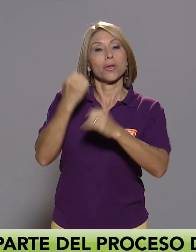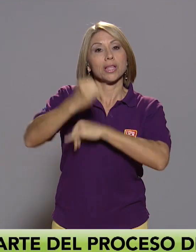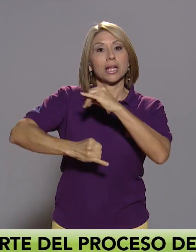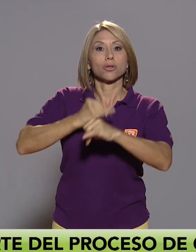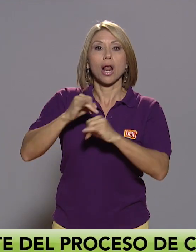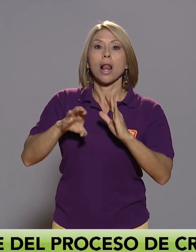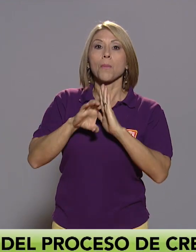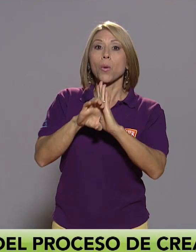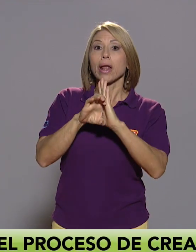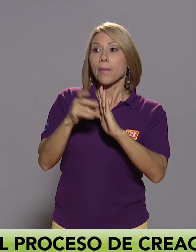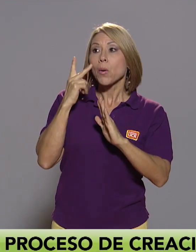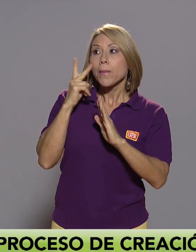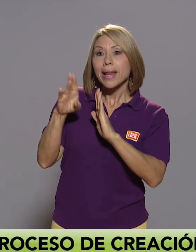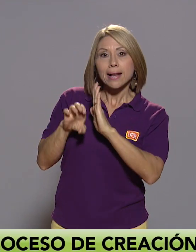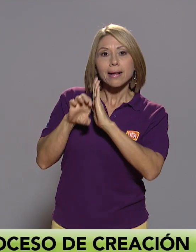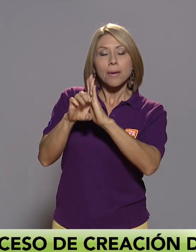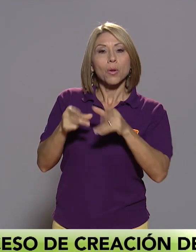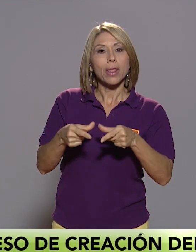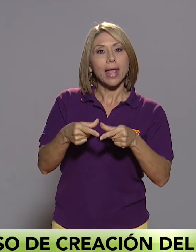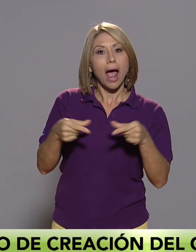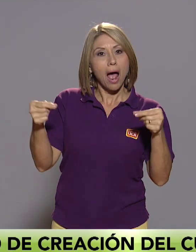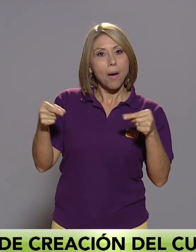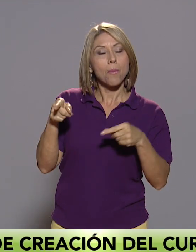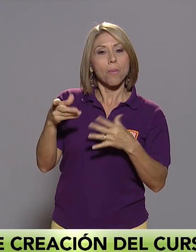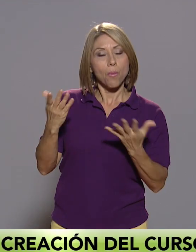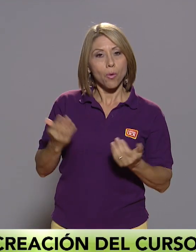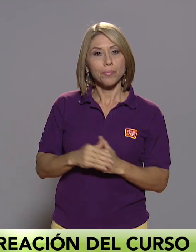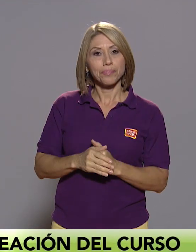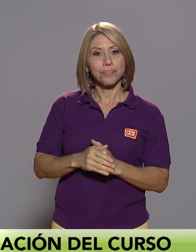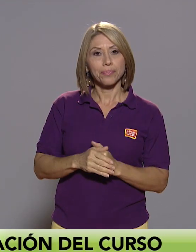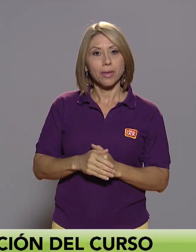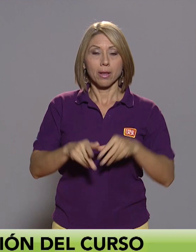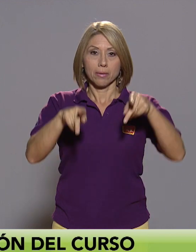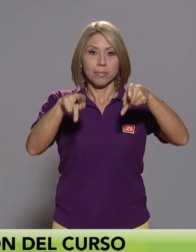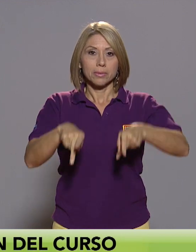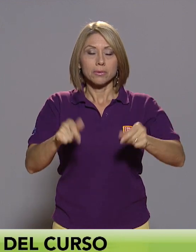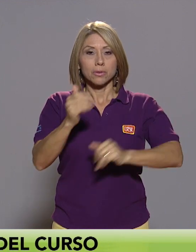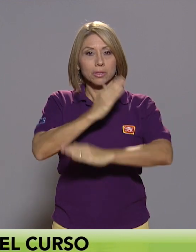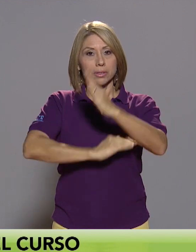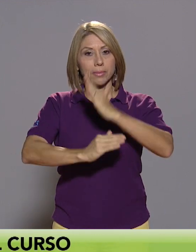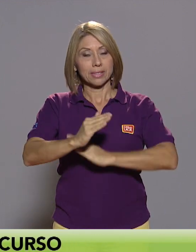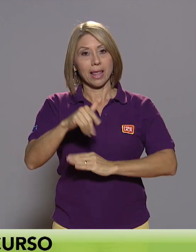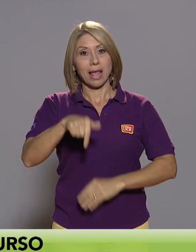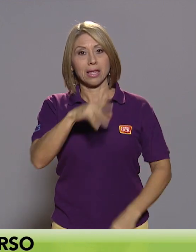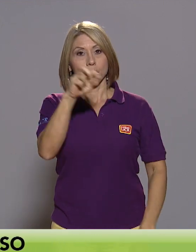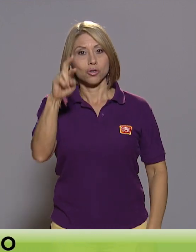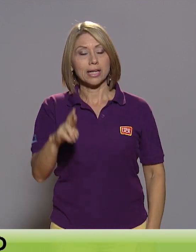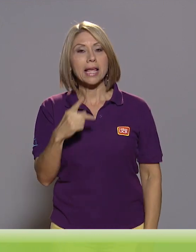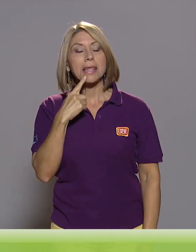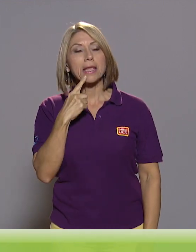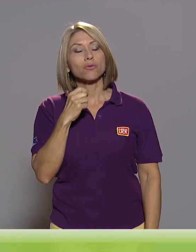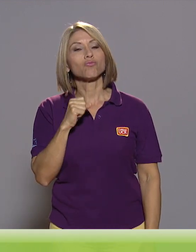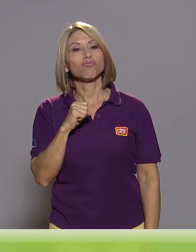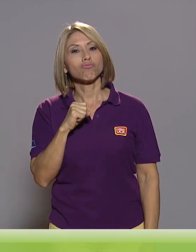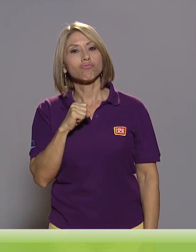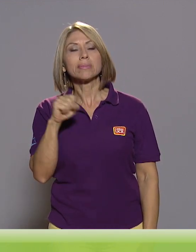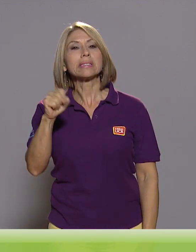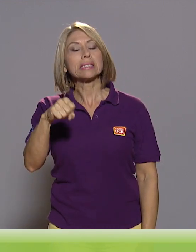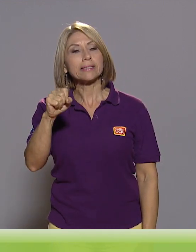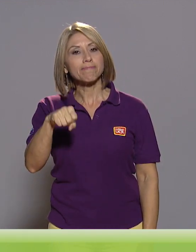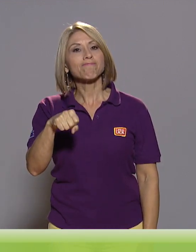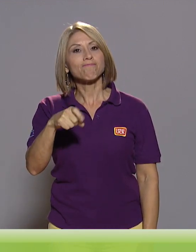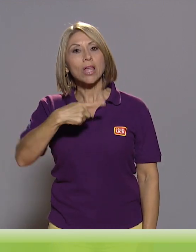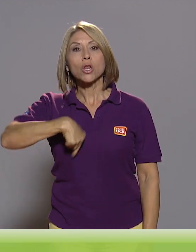es Japón. Y las personas con discapacidad en Costa Rica dijeron, sí, también nuestra